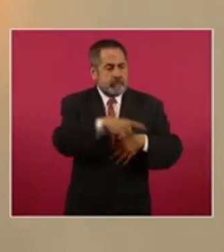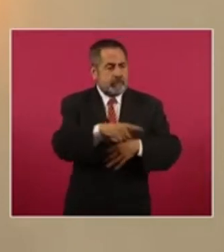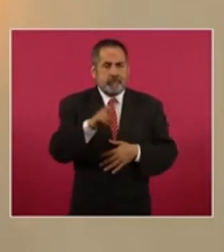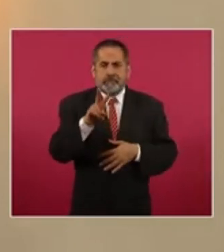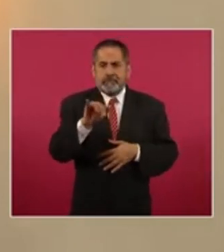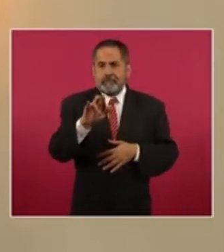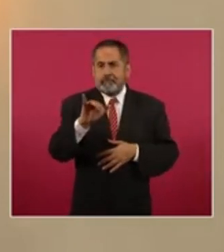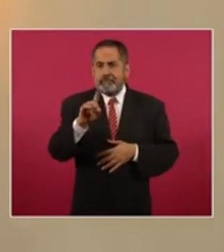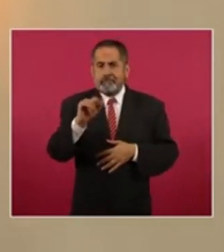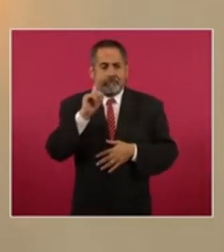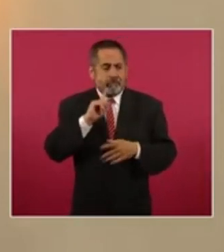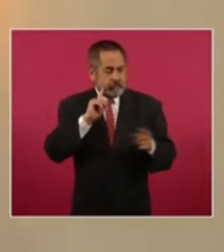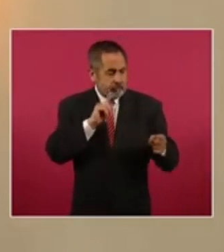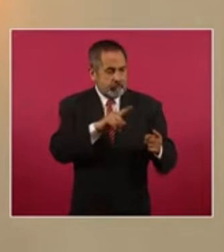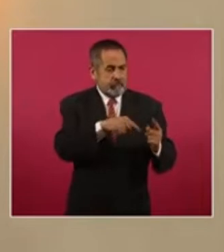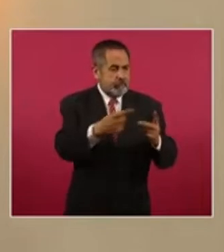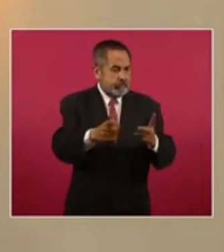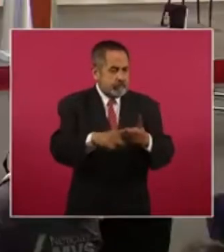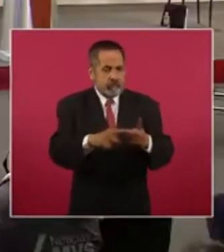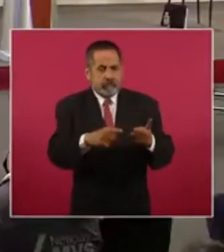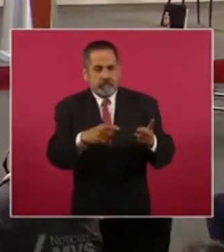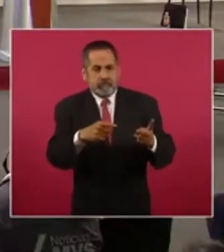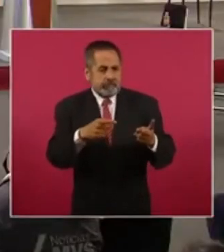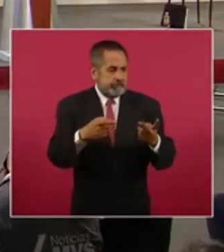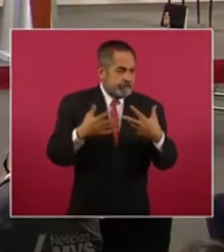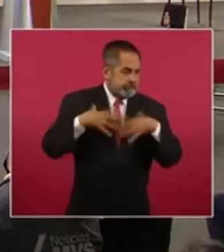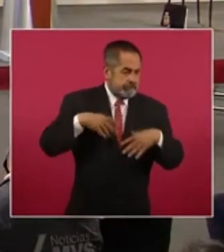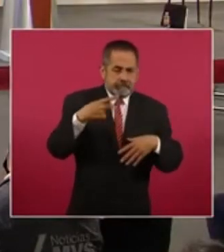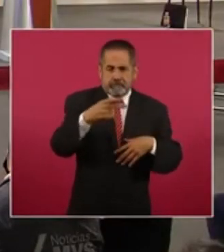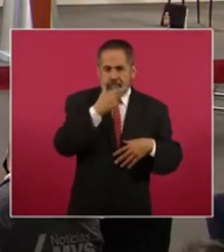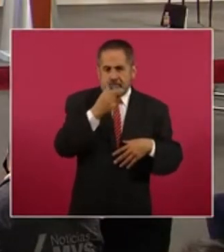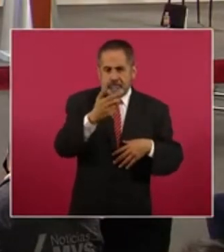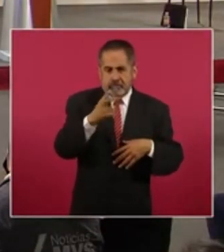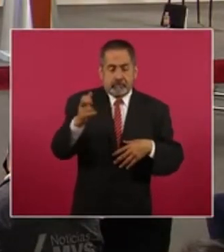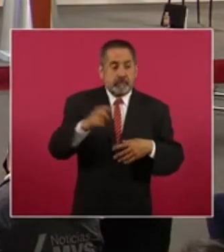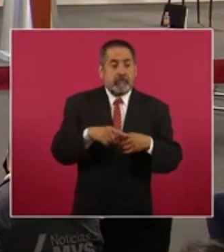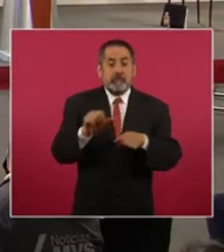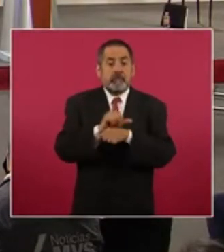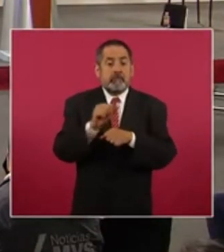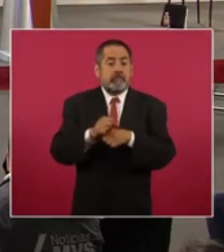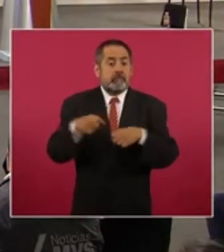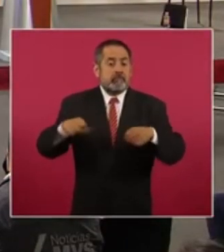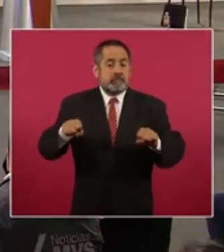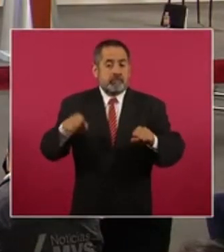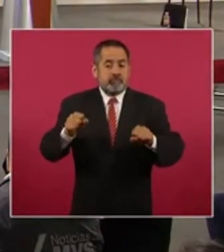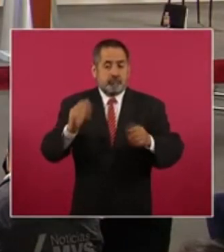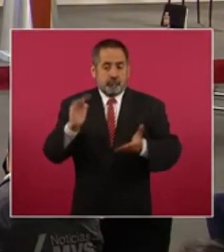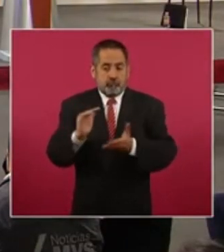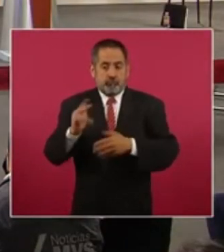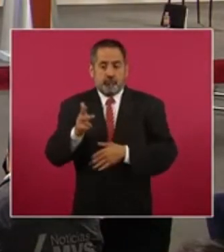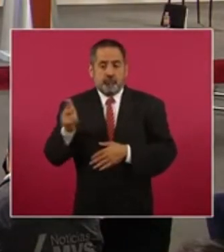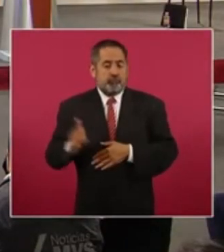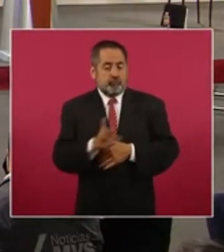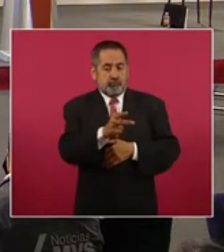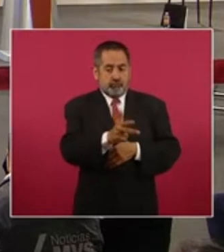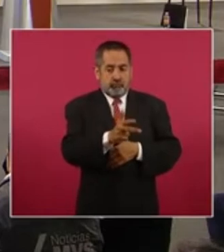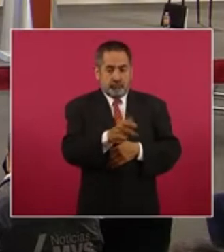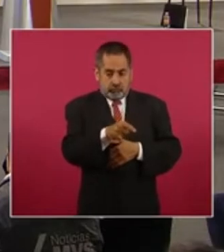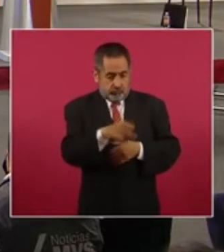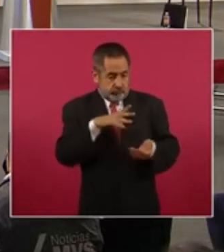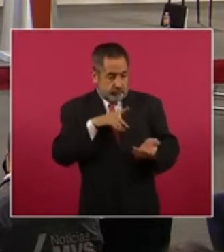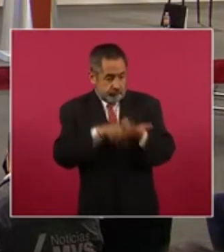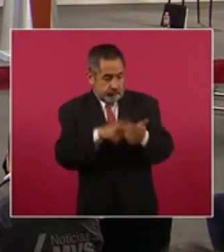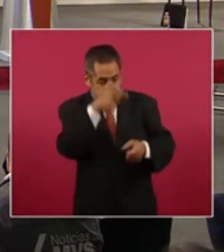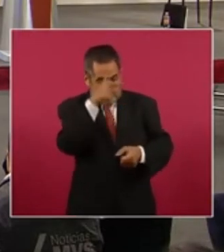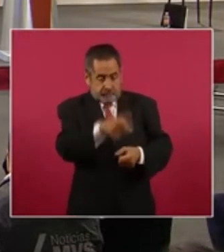portaba el presunto responsable de los hechos, así como la motoneta y otros indicios. Como pueden apreciar aquí,